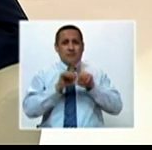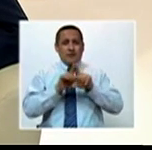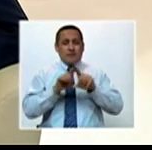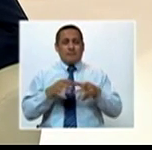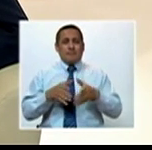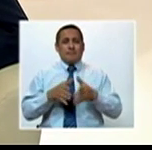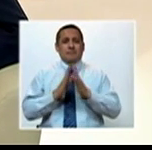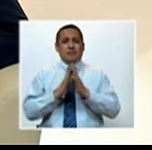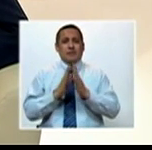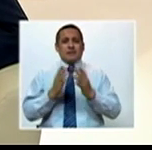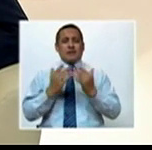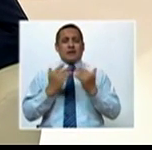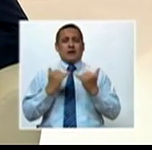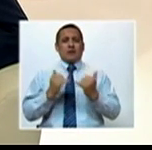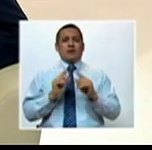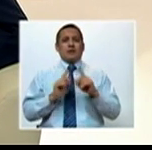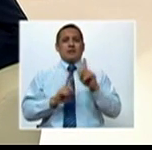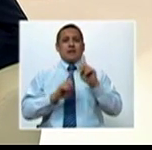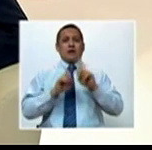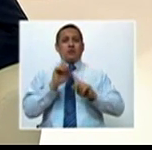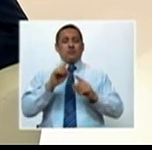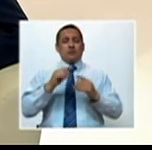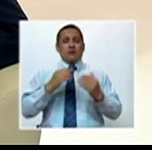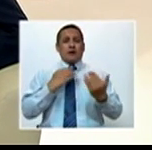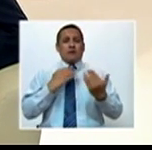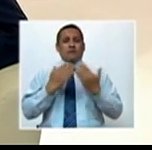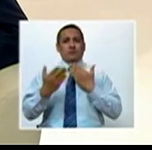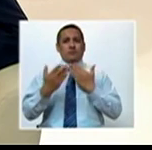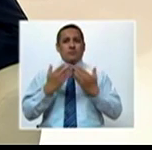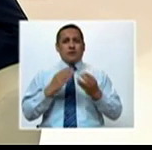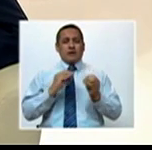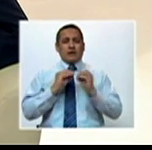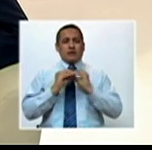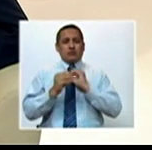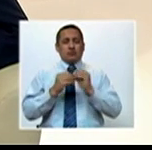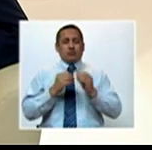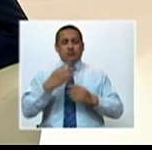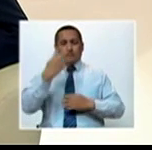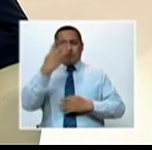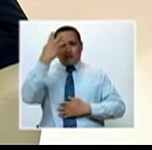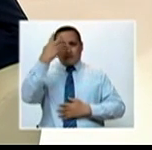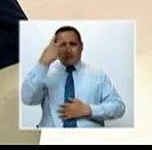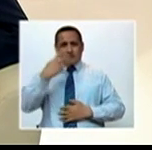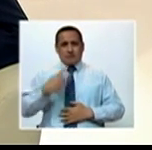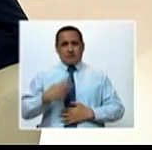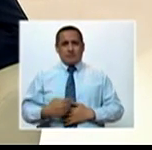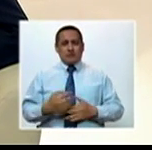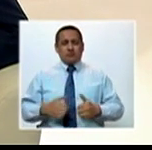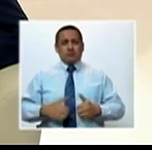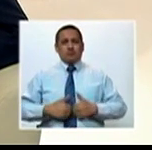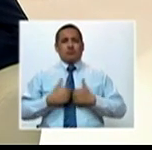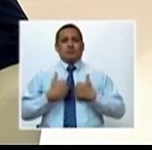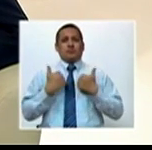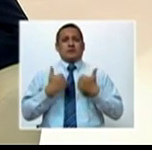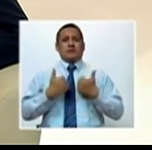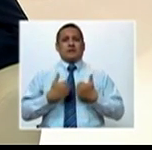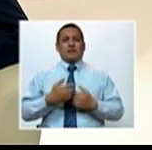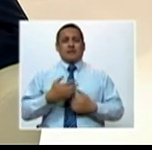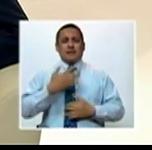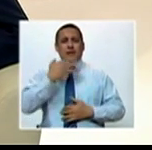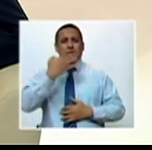también solicita de alguna manera que se reexamine su caso, porque él dice,